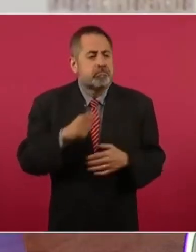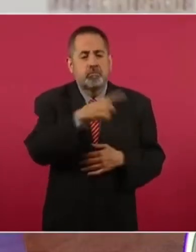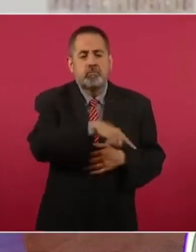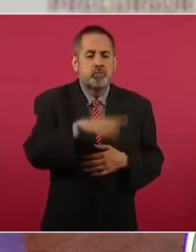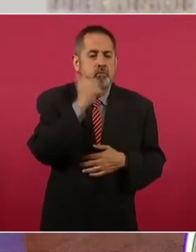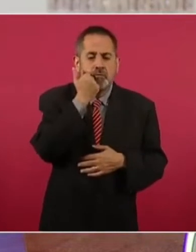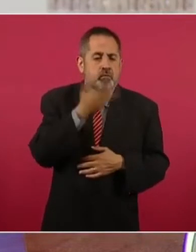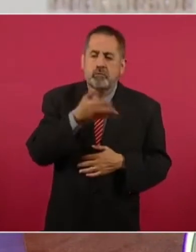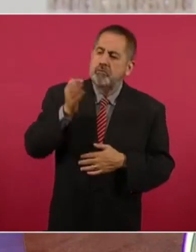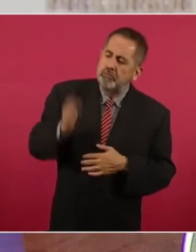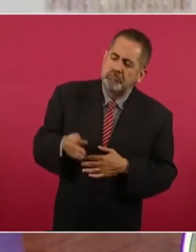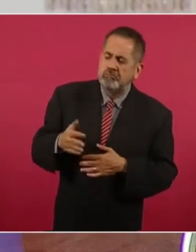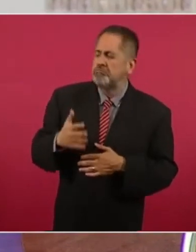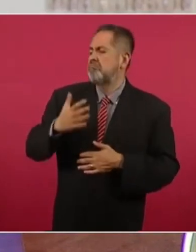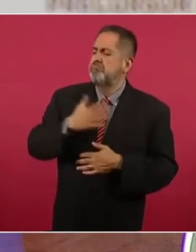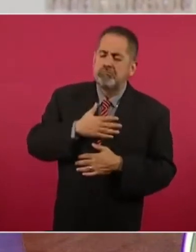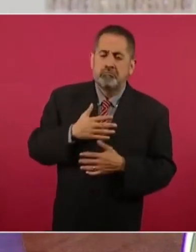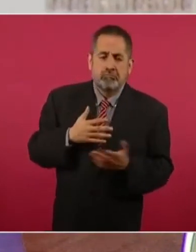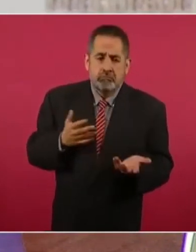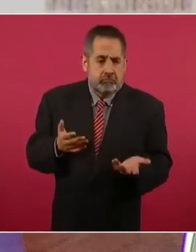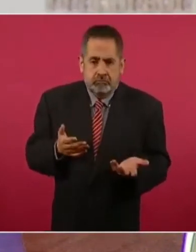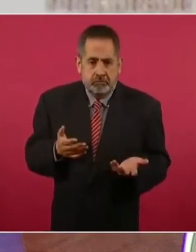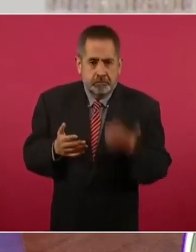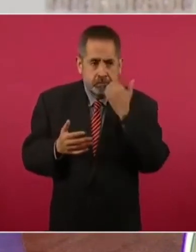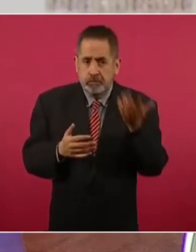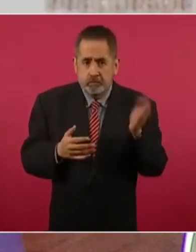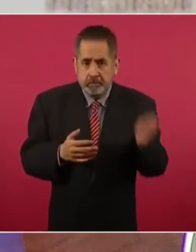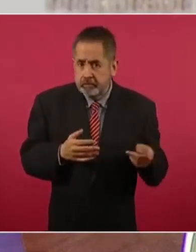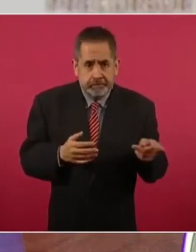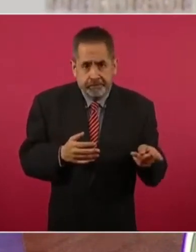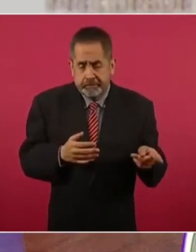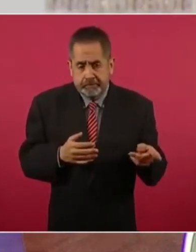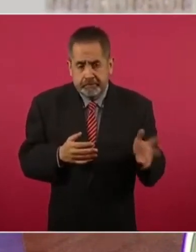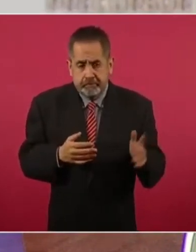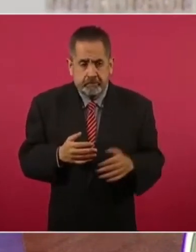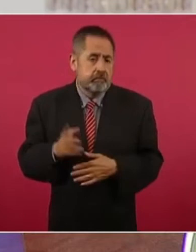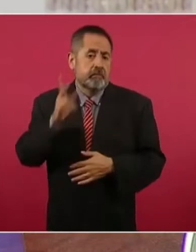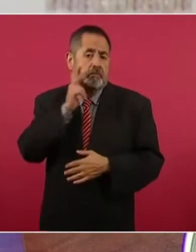querido aceptar el que Pemex